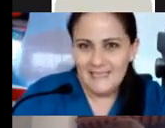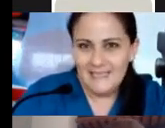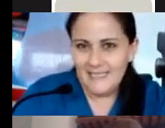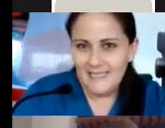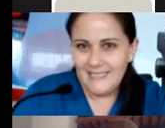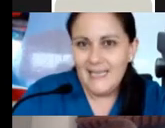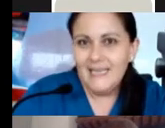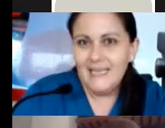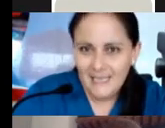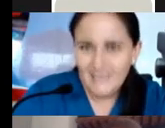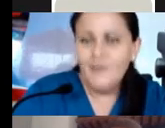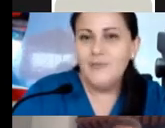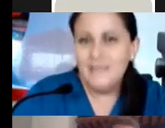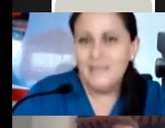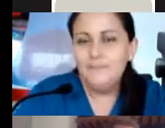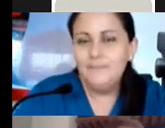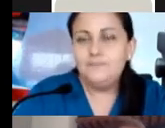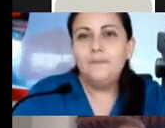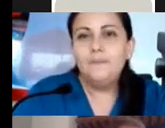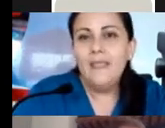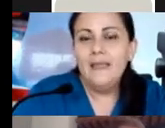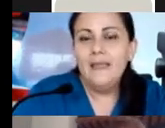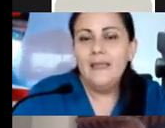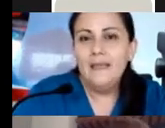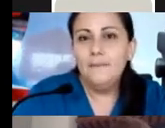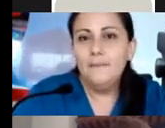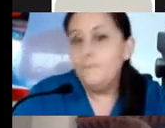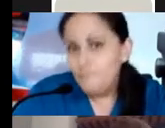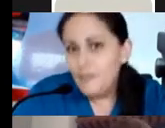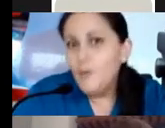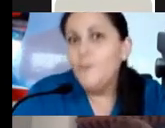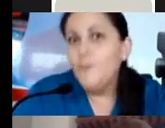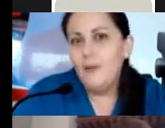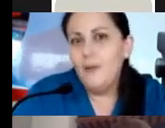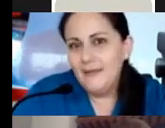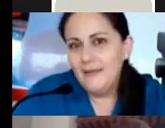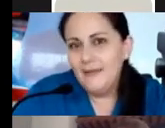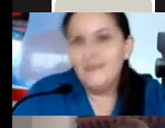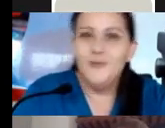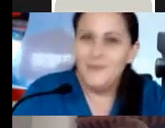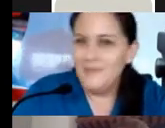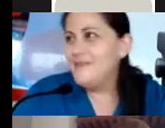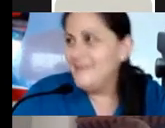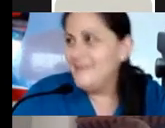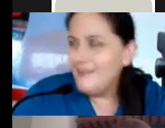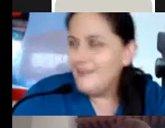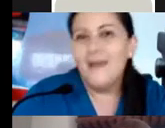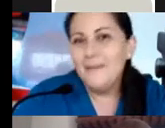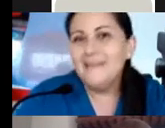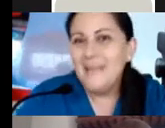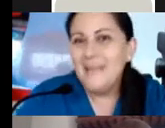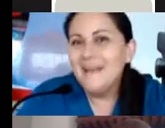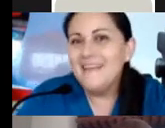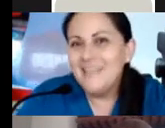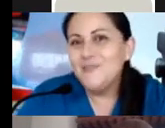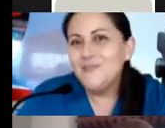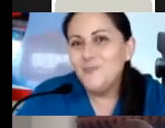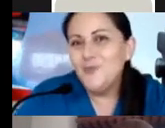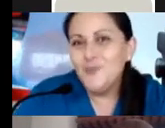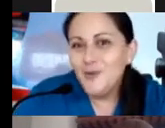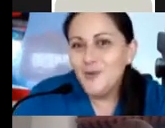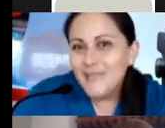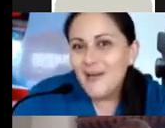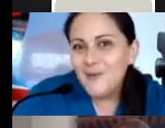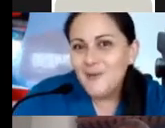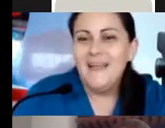desinfectantes, estas que ya traen el líquido en sí, eh, pero por A o por B, como estamos en época de pandemia, que ya eso es un